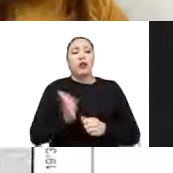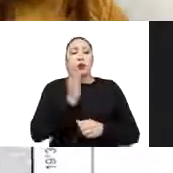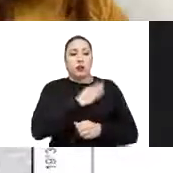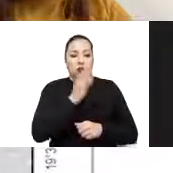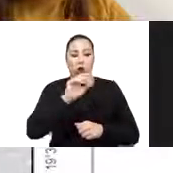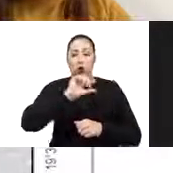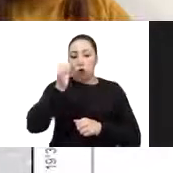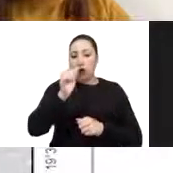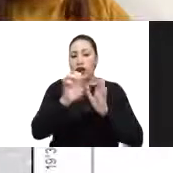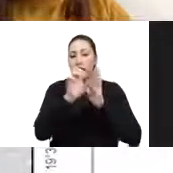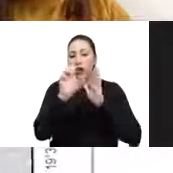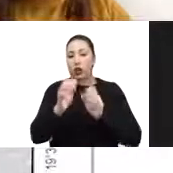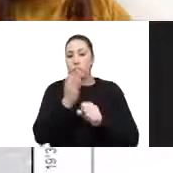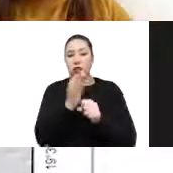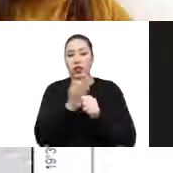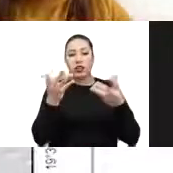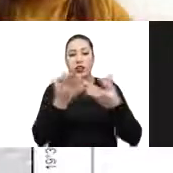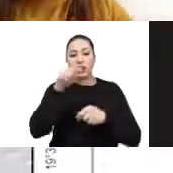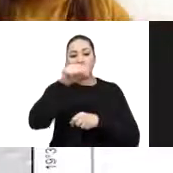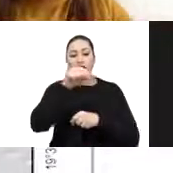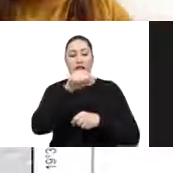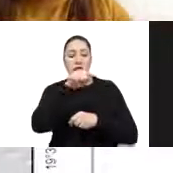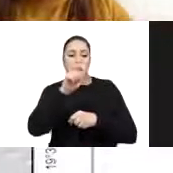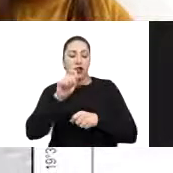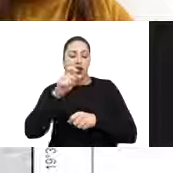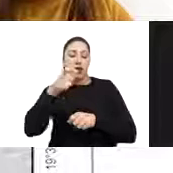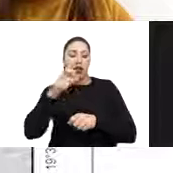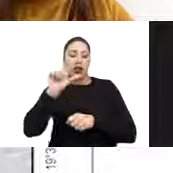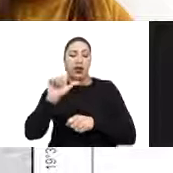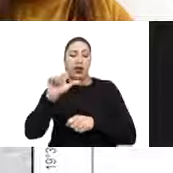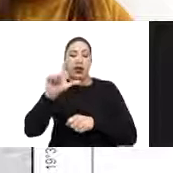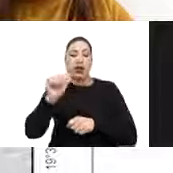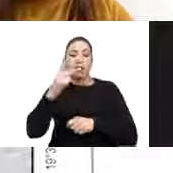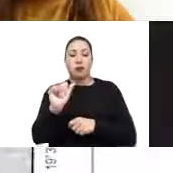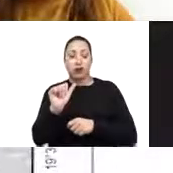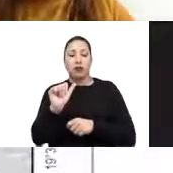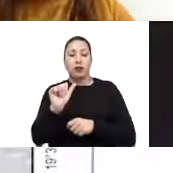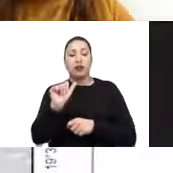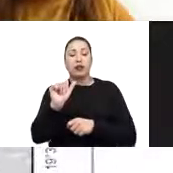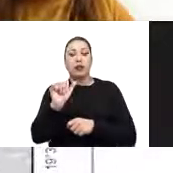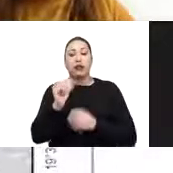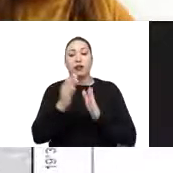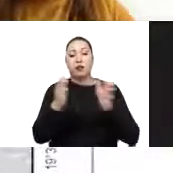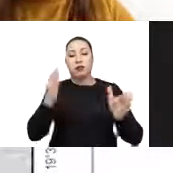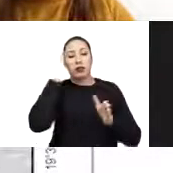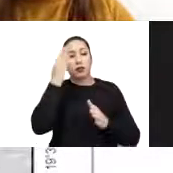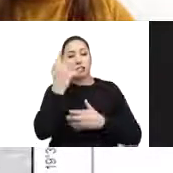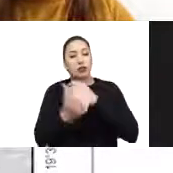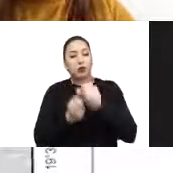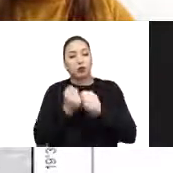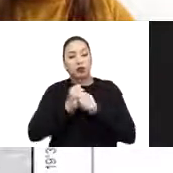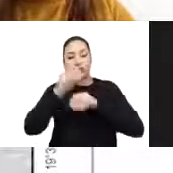estamos haciendo es la ciudad de Jalapa. En PENUMA hace 5 años diseñamos el primer proyecto a nivel global